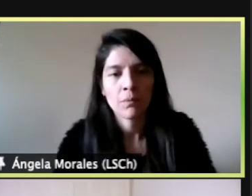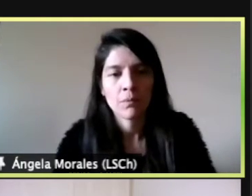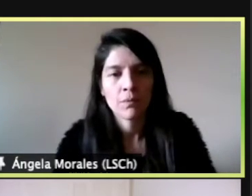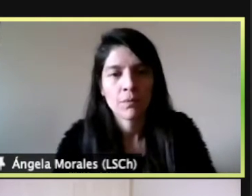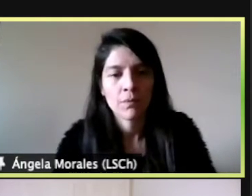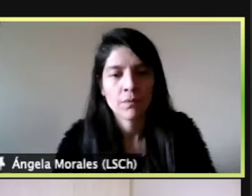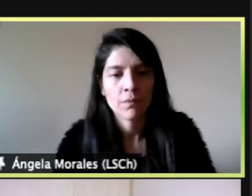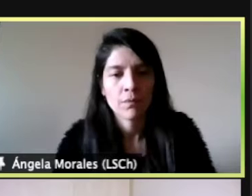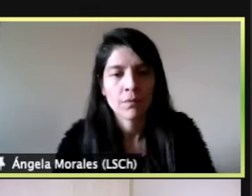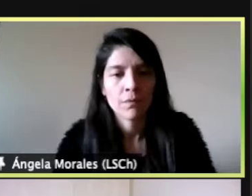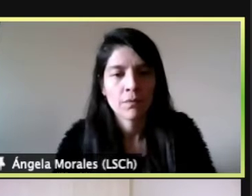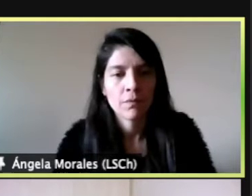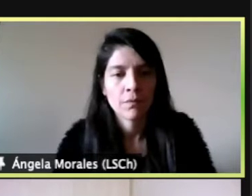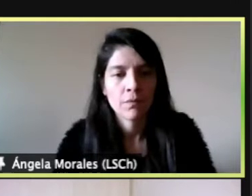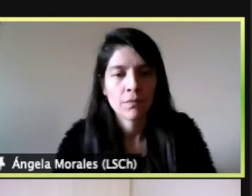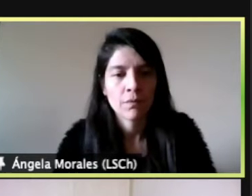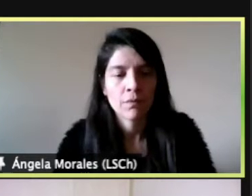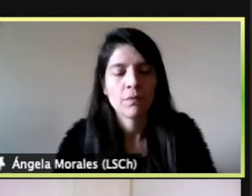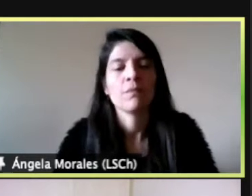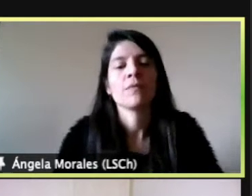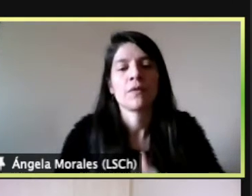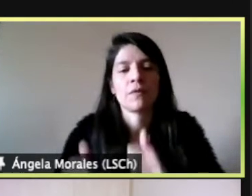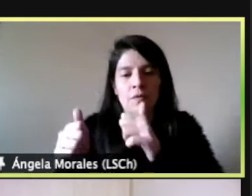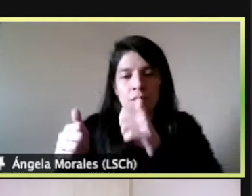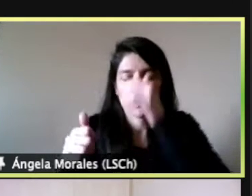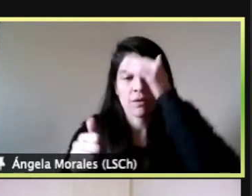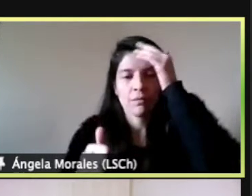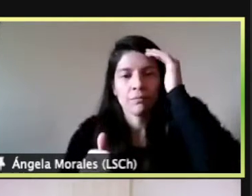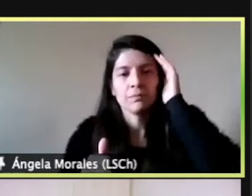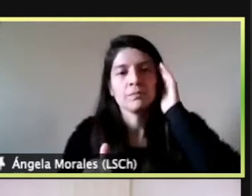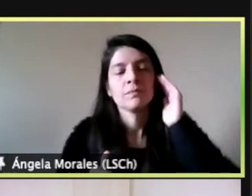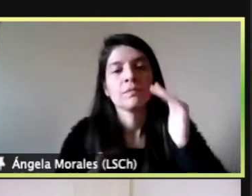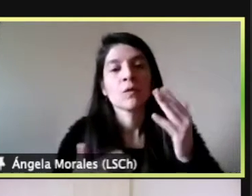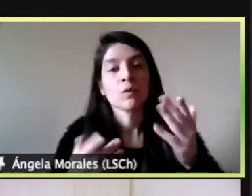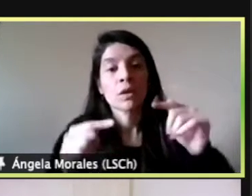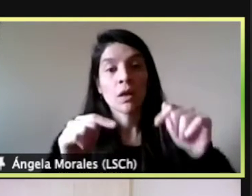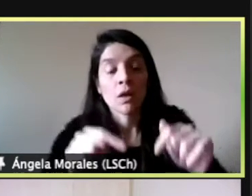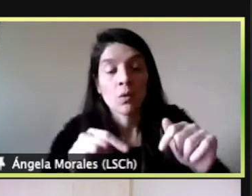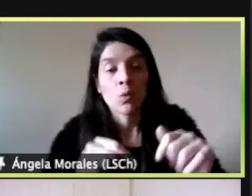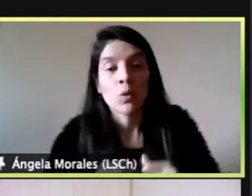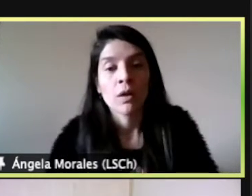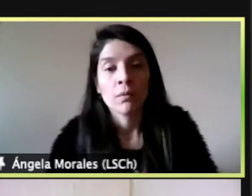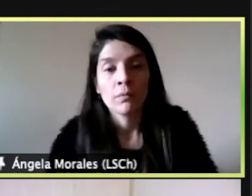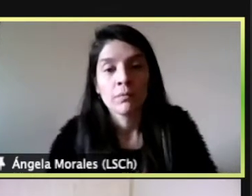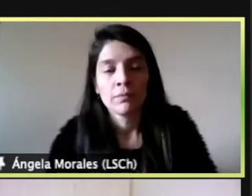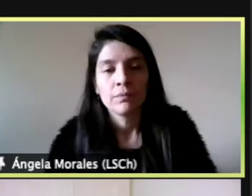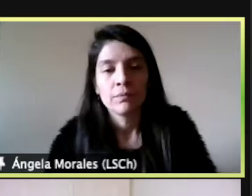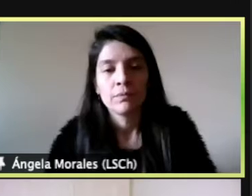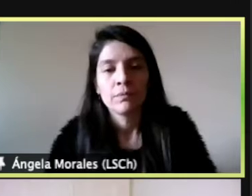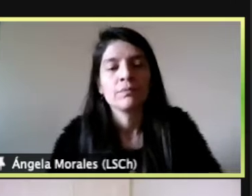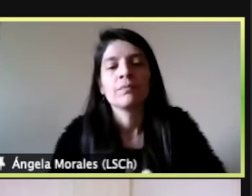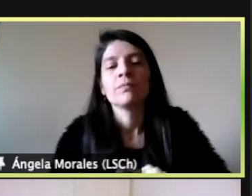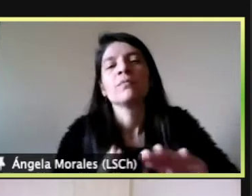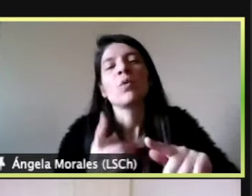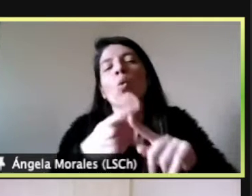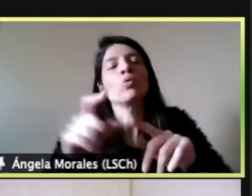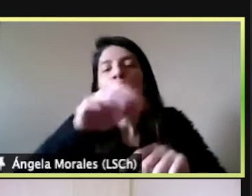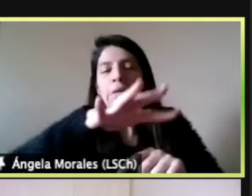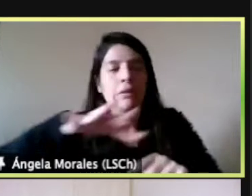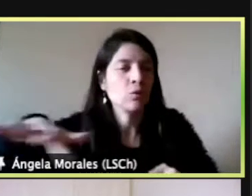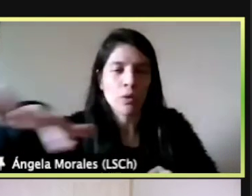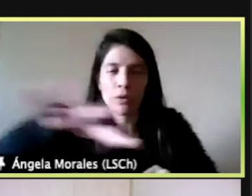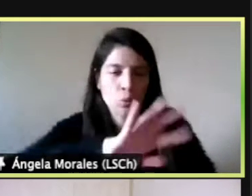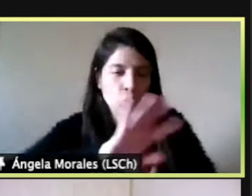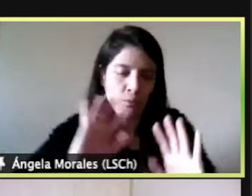Bien, entonces, ahora vamos a pasar a otra situación. Pensemos que